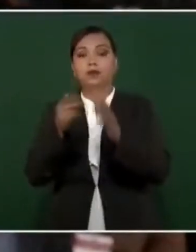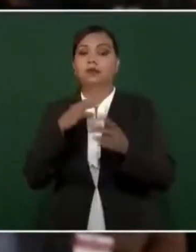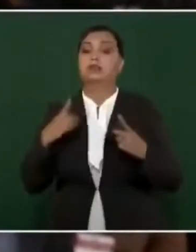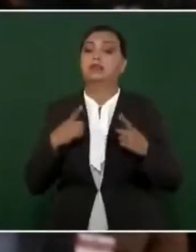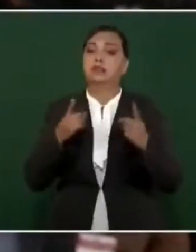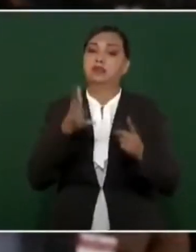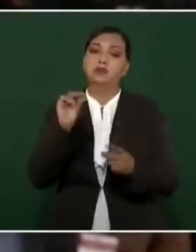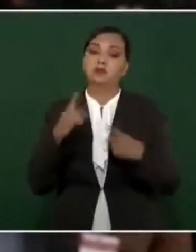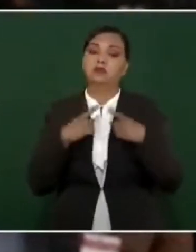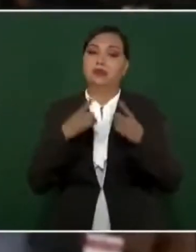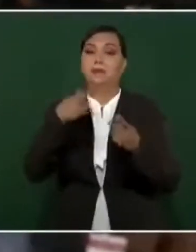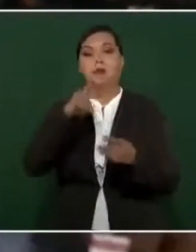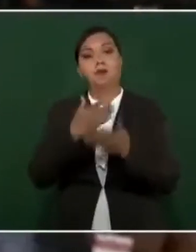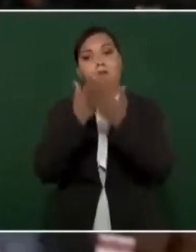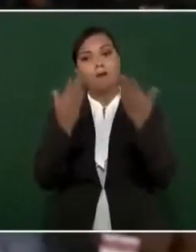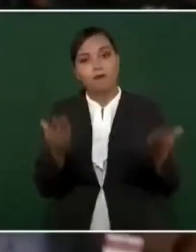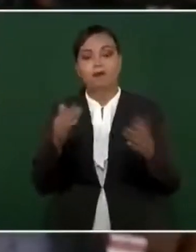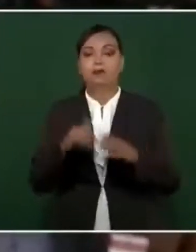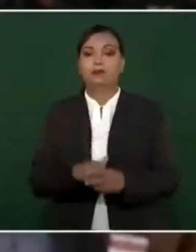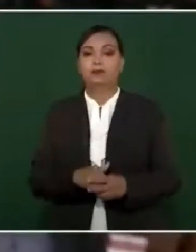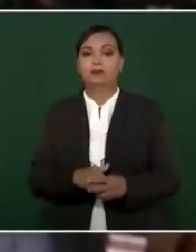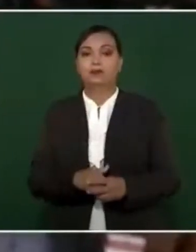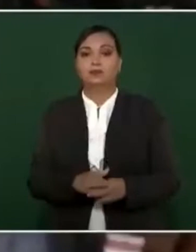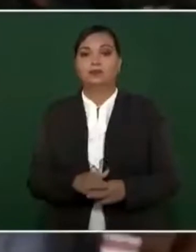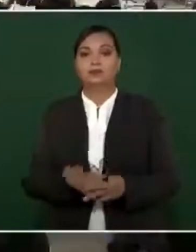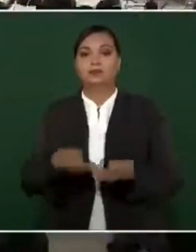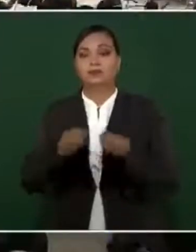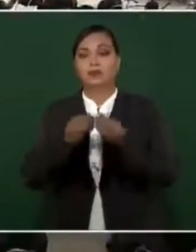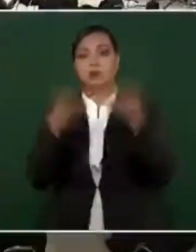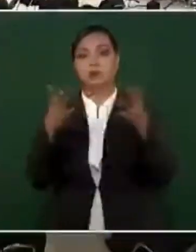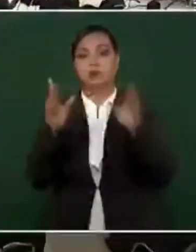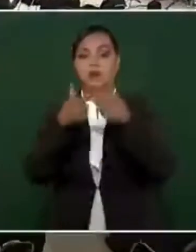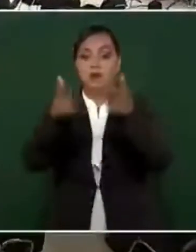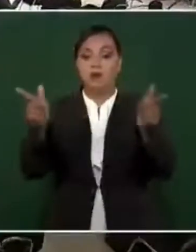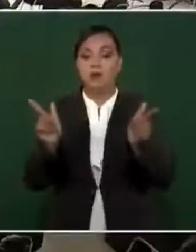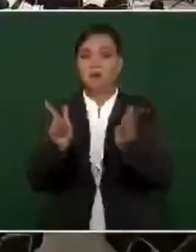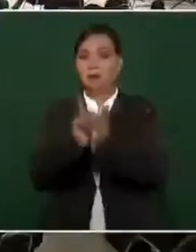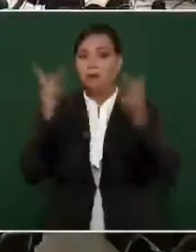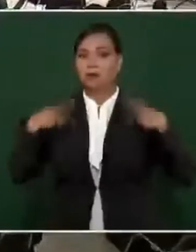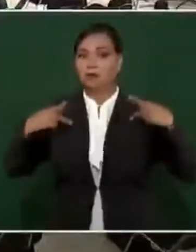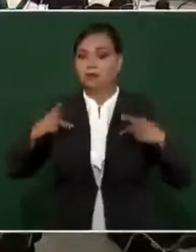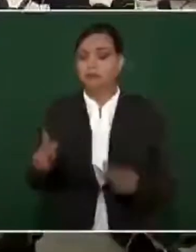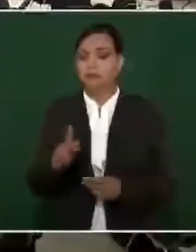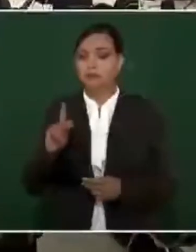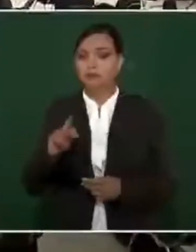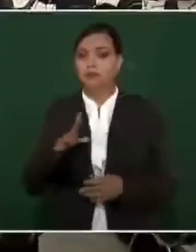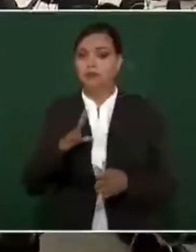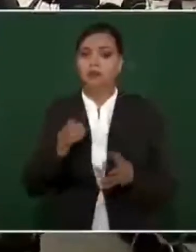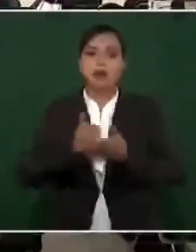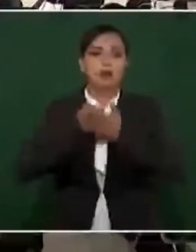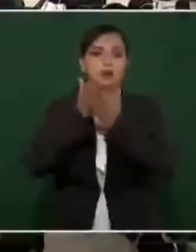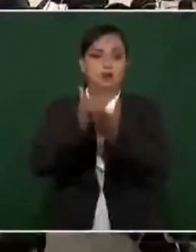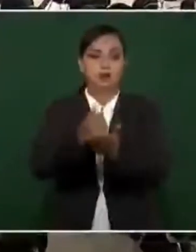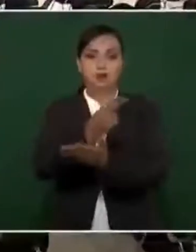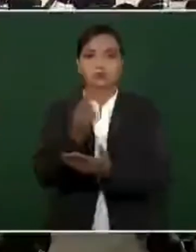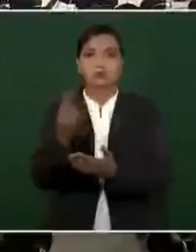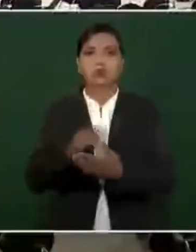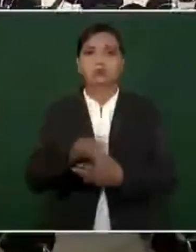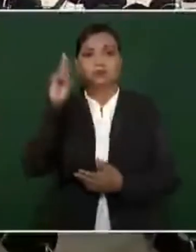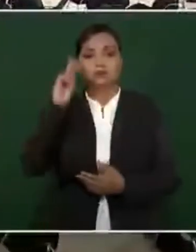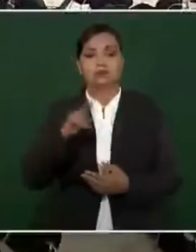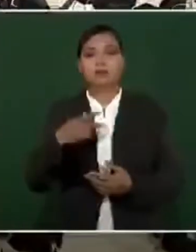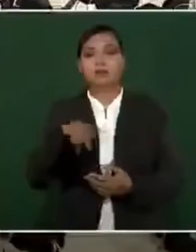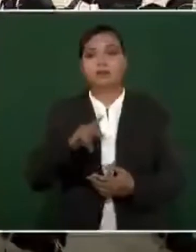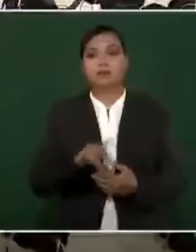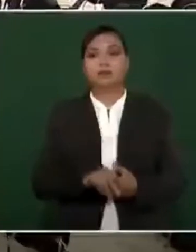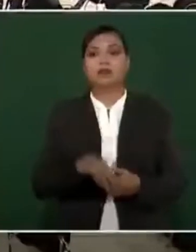sectores poblacionales lo respaldan, ¿verdad? Y durante su sexenio, digamos que